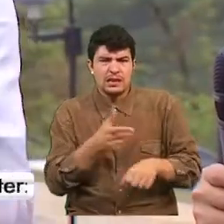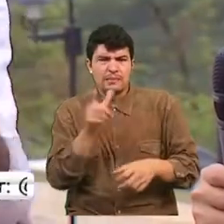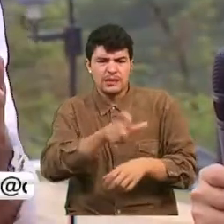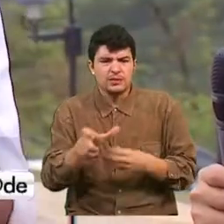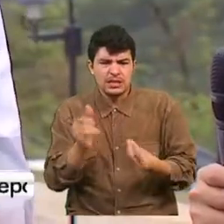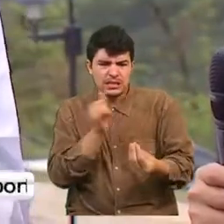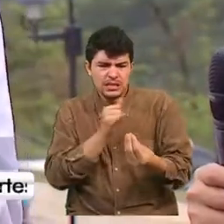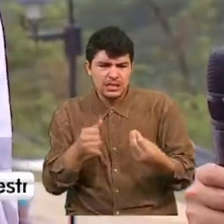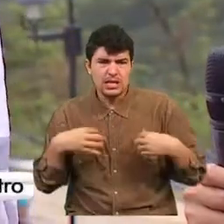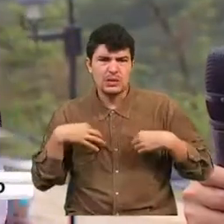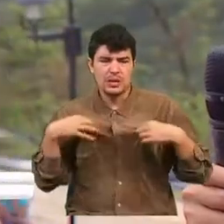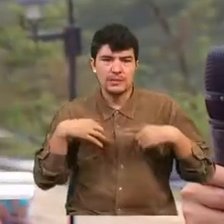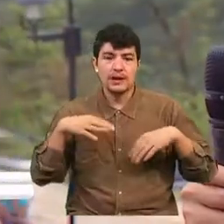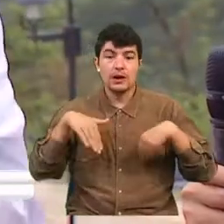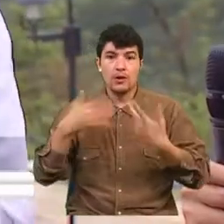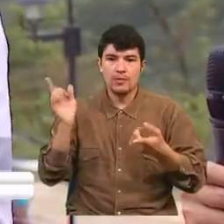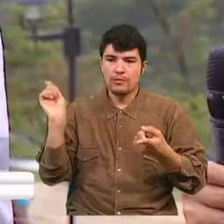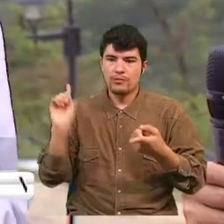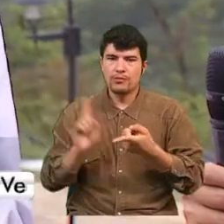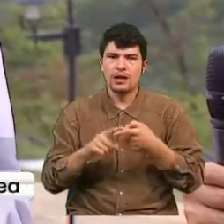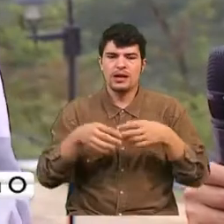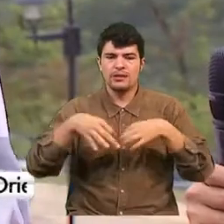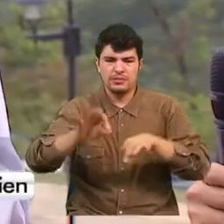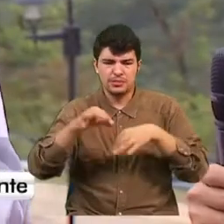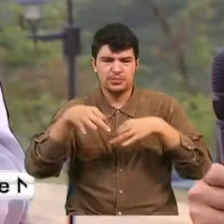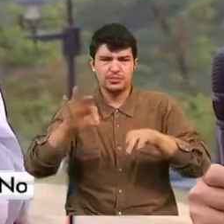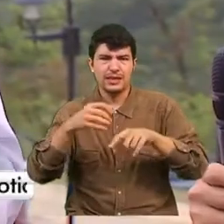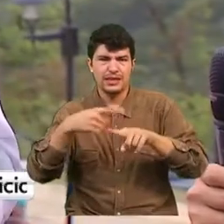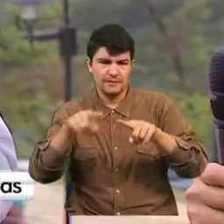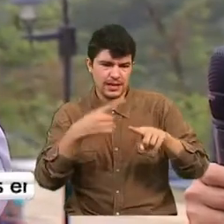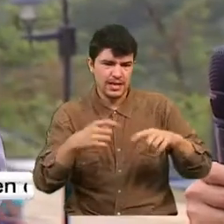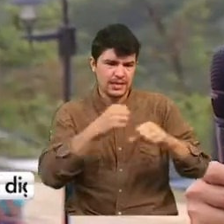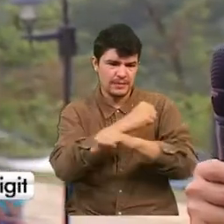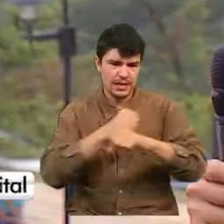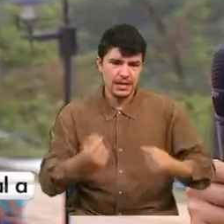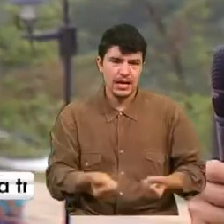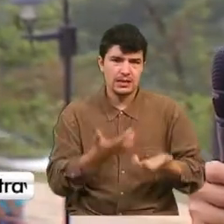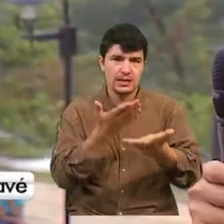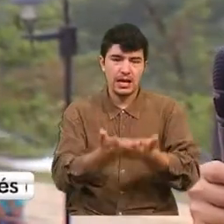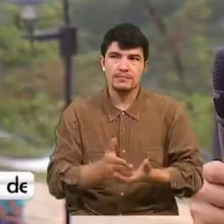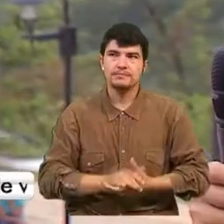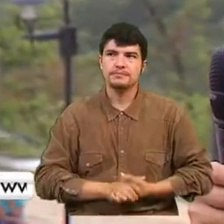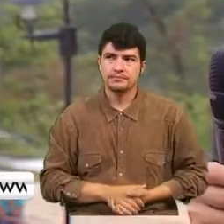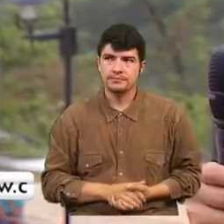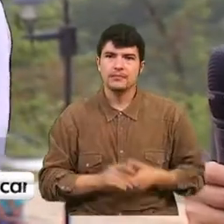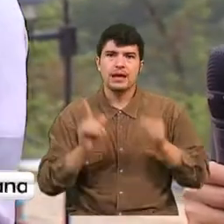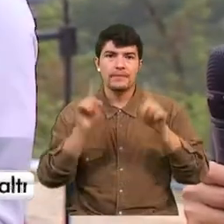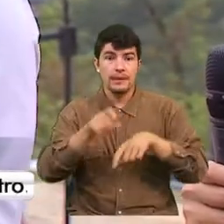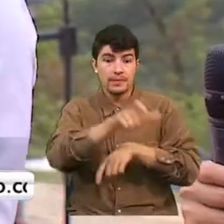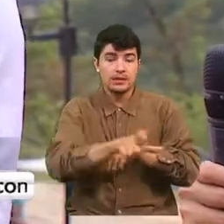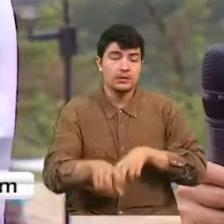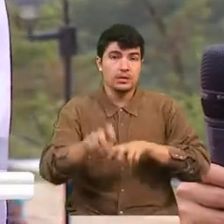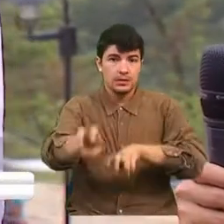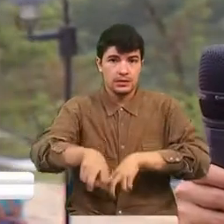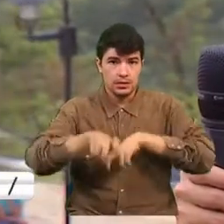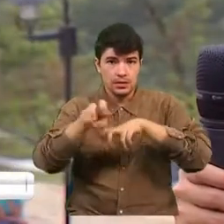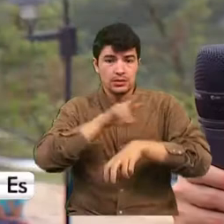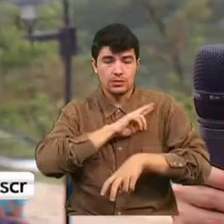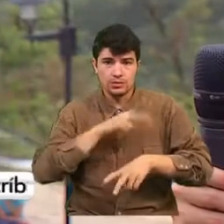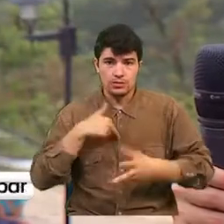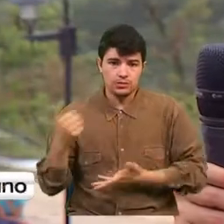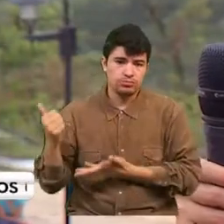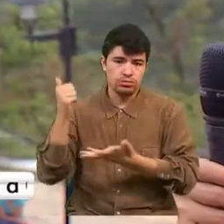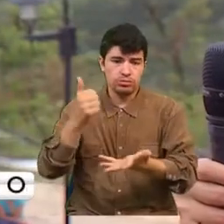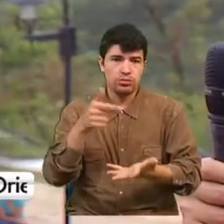de cómo han podido mejorar a través de las fileteadoras, las distintas máquinas que se les entregaron, a agricultores que les entregamos